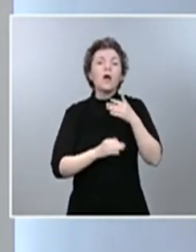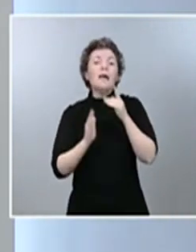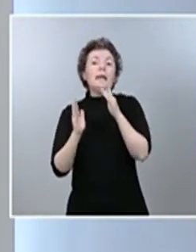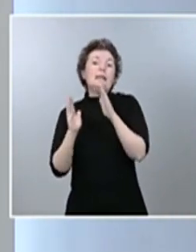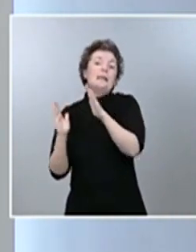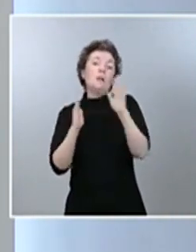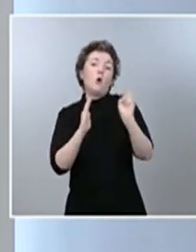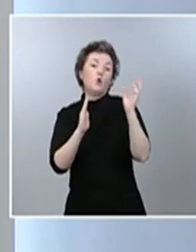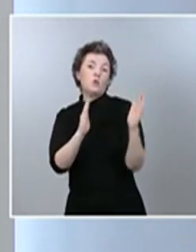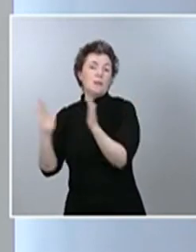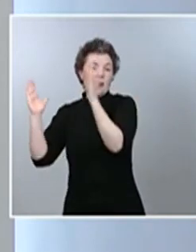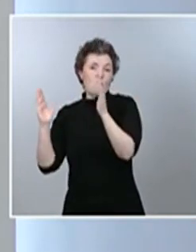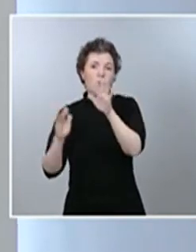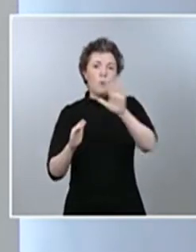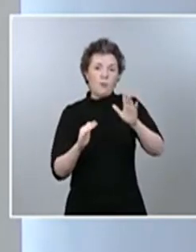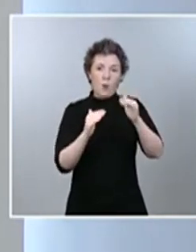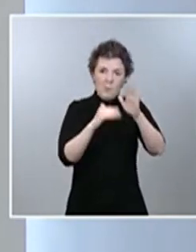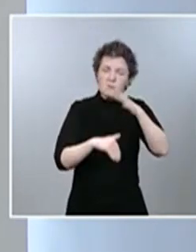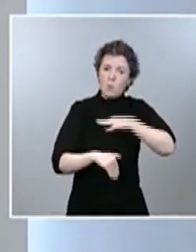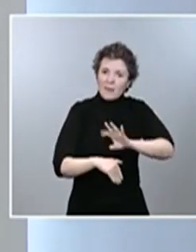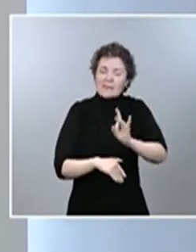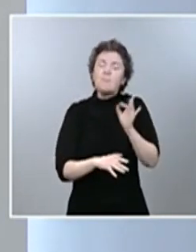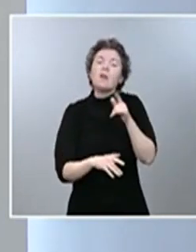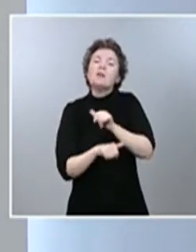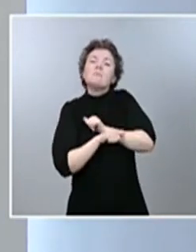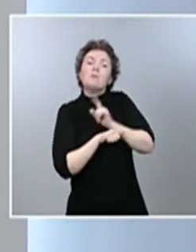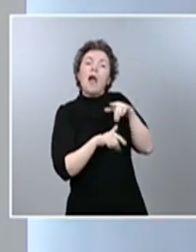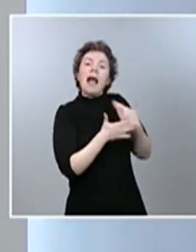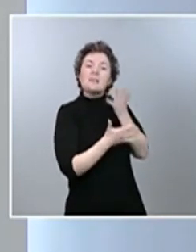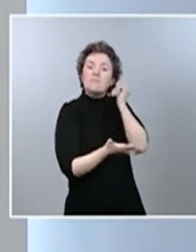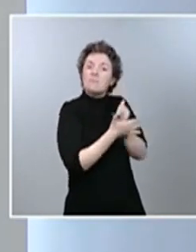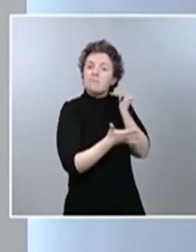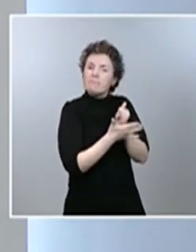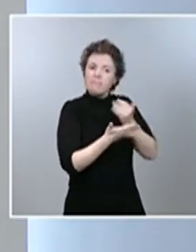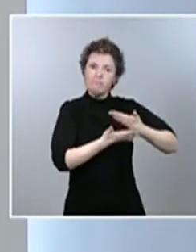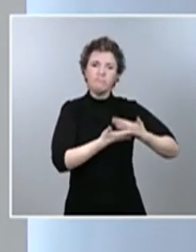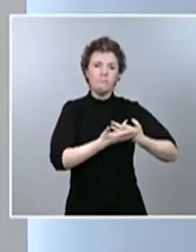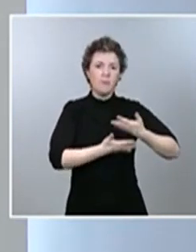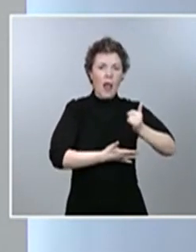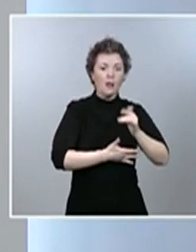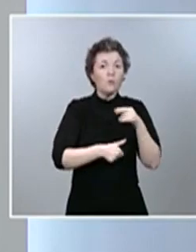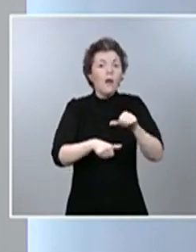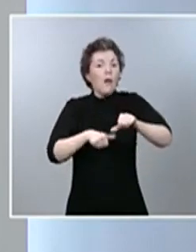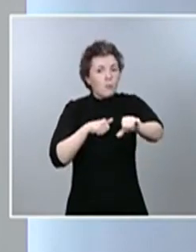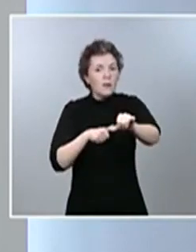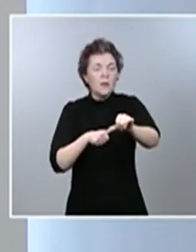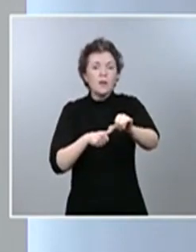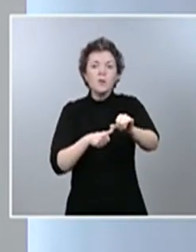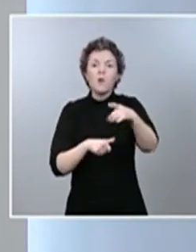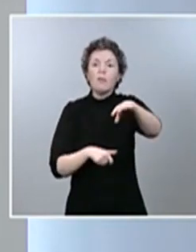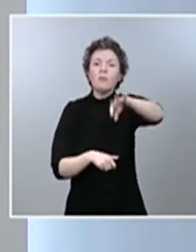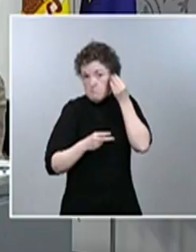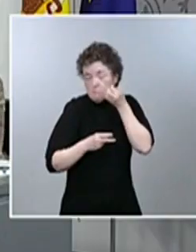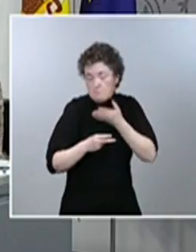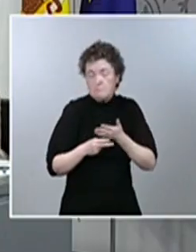de 55. Solo queremos que el ensayo clínico así lo constate y a partir de ahí, por supuesto, es una decisión que la comisión